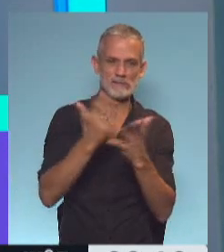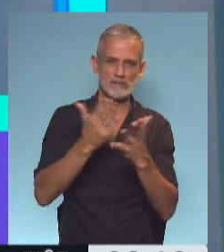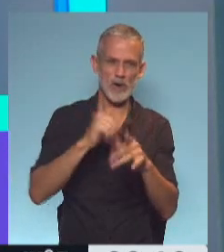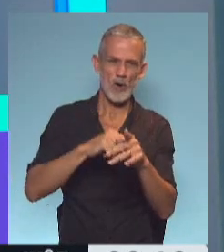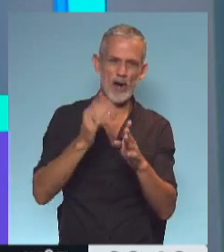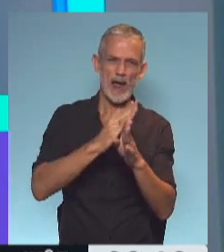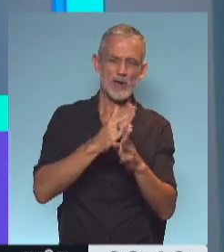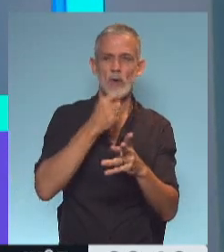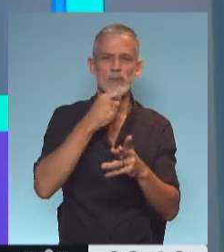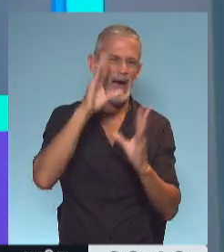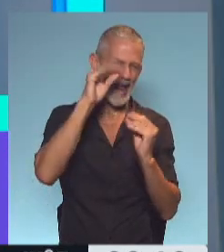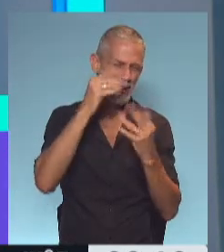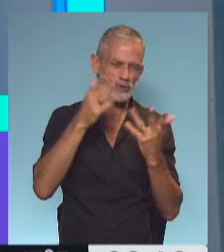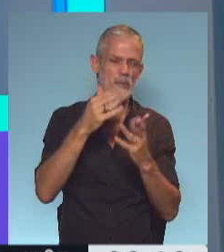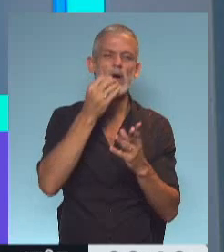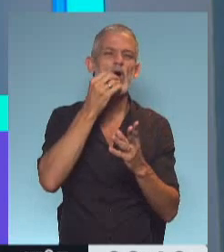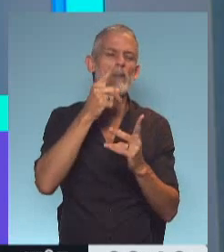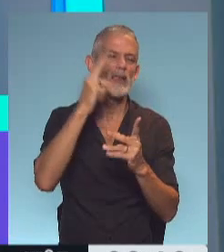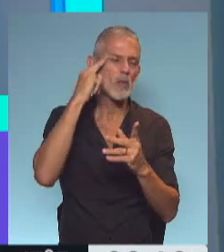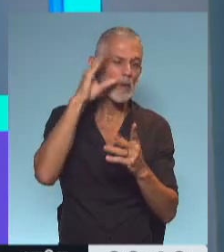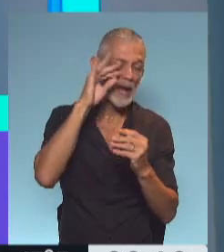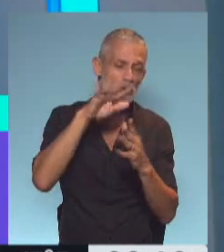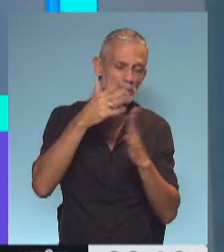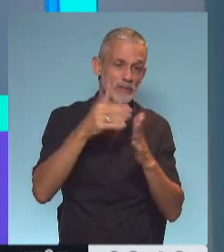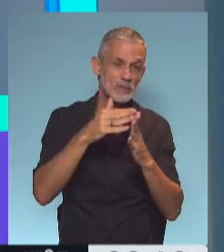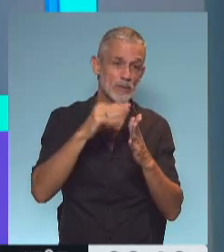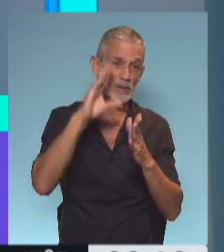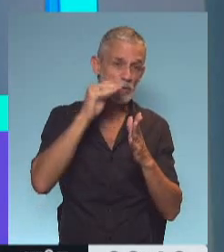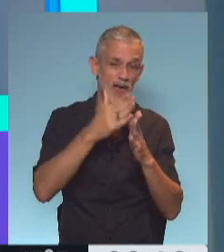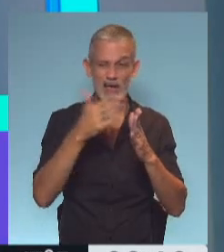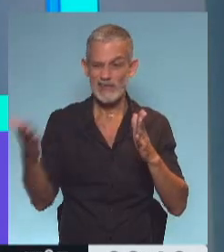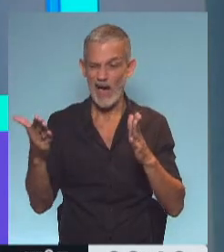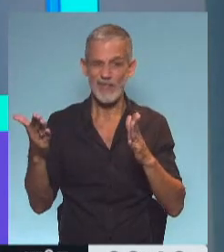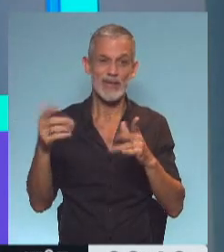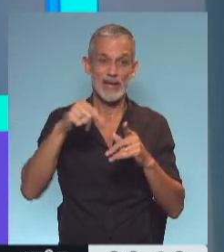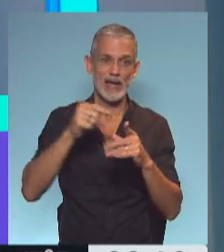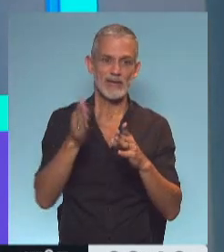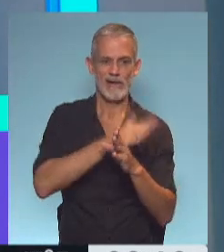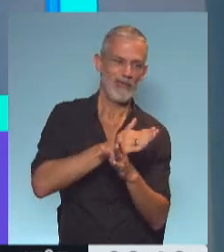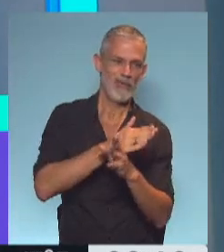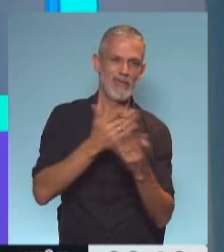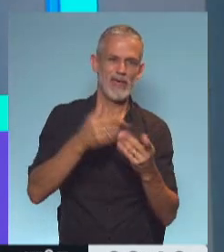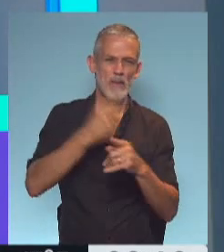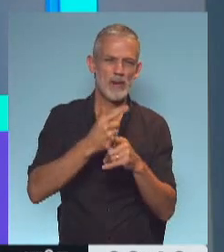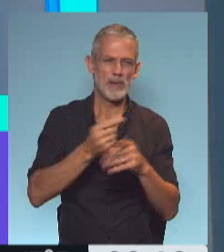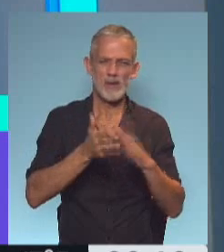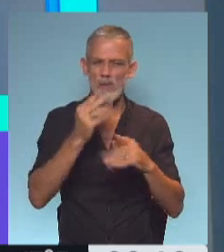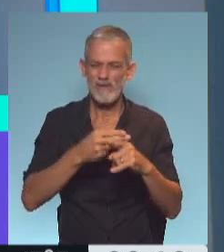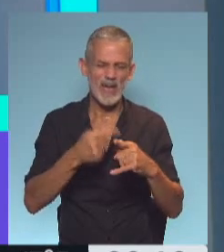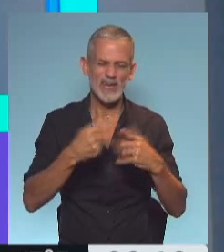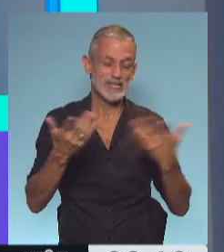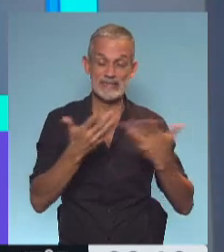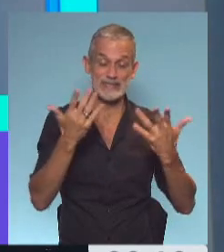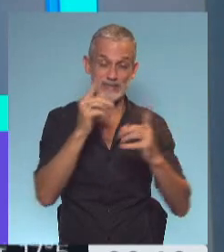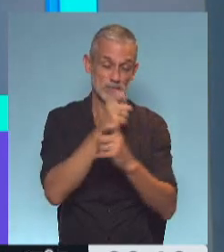horario de tipo cena. Después está aquello que, bueno, si cierro la noche tardía, la gente se adelanta para tener el... Claro, bueno, ahí tenemos